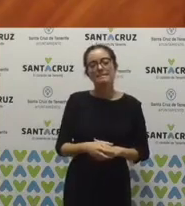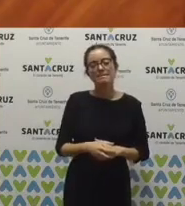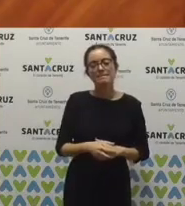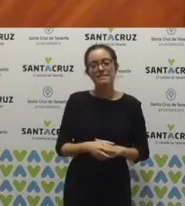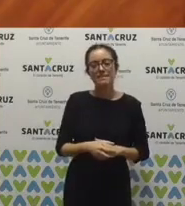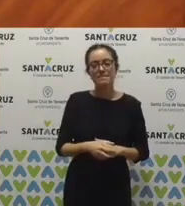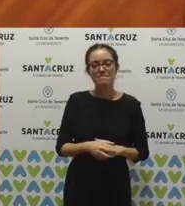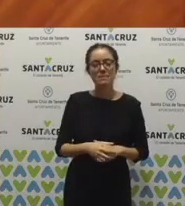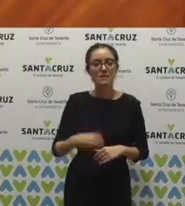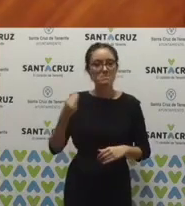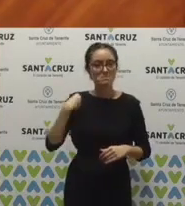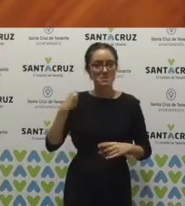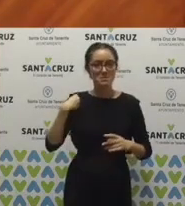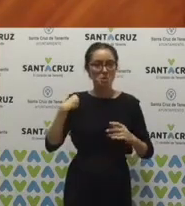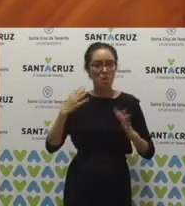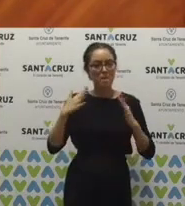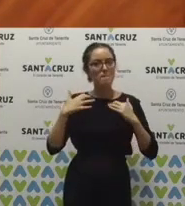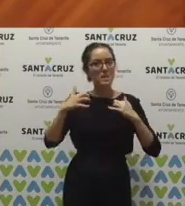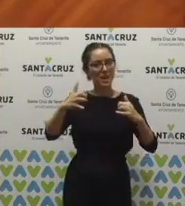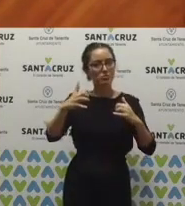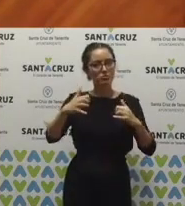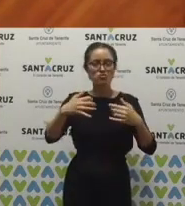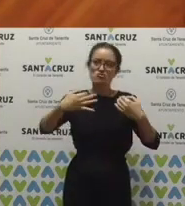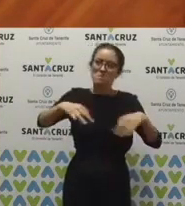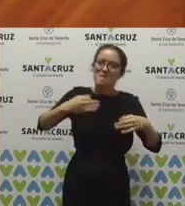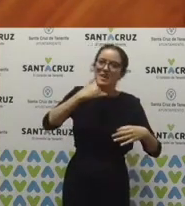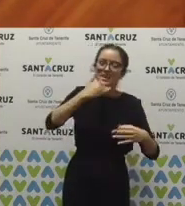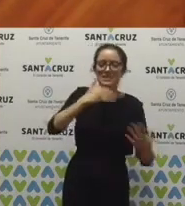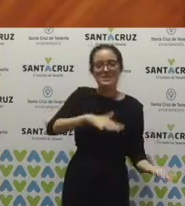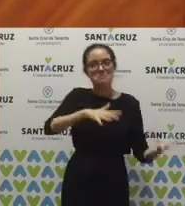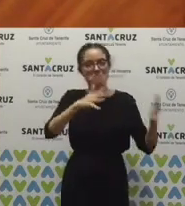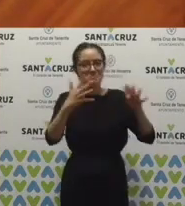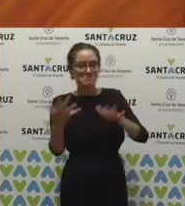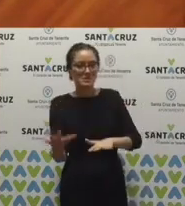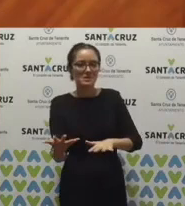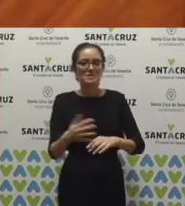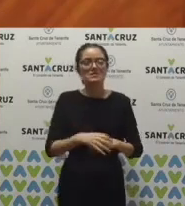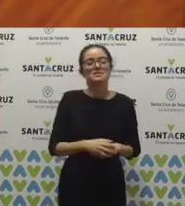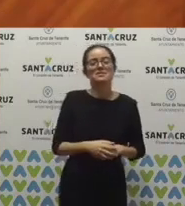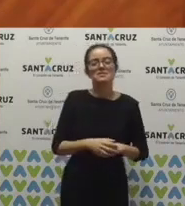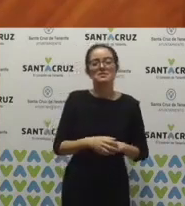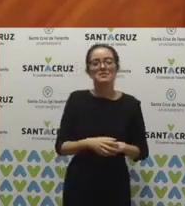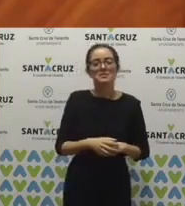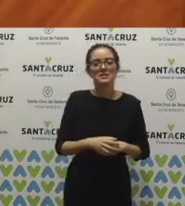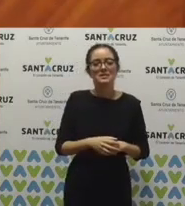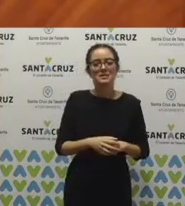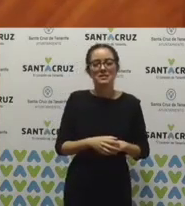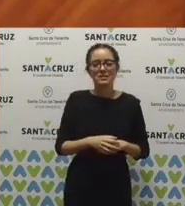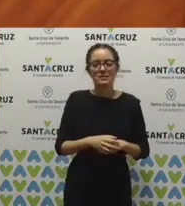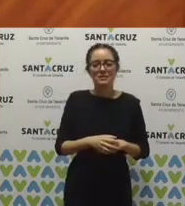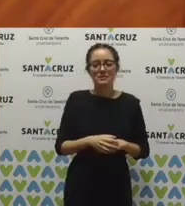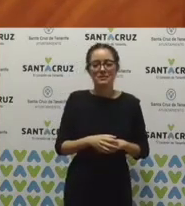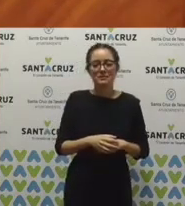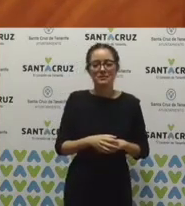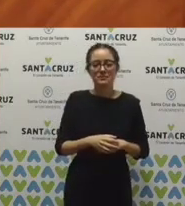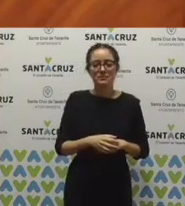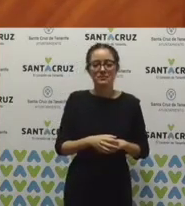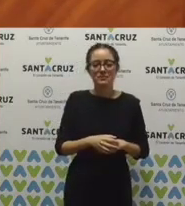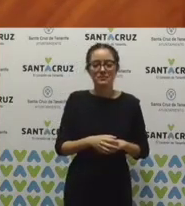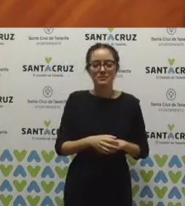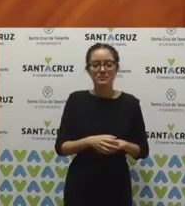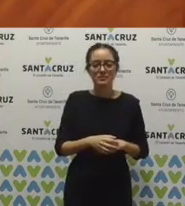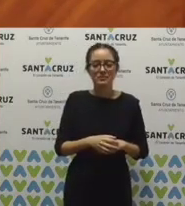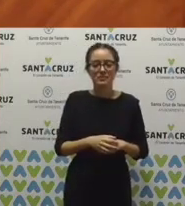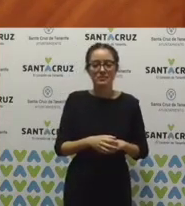transcurra casi con normalidad y si hay alguien a quien culpar de la normalidad de los inicios del pleno lógicamente a los concejales